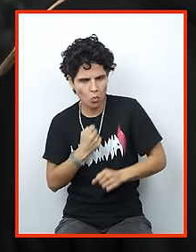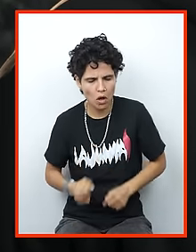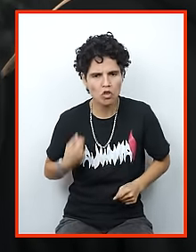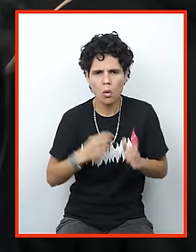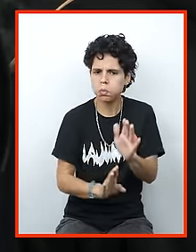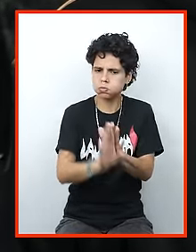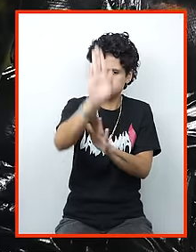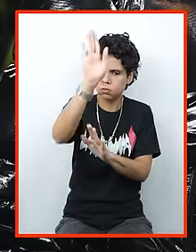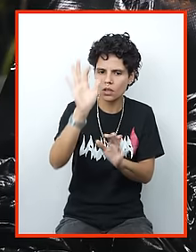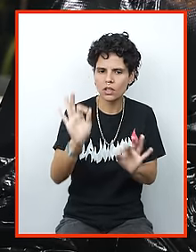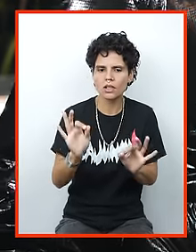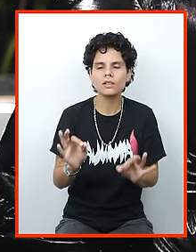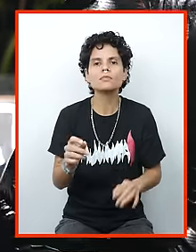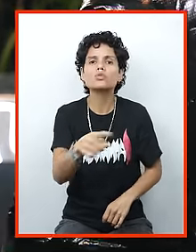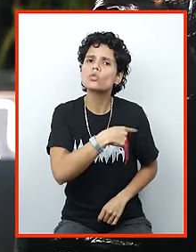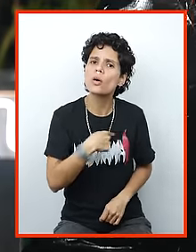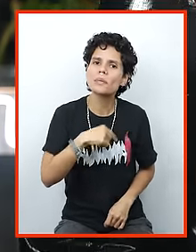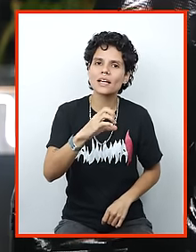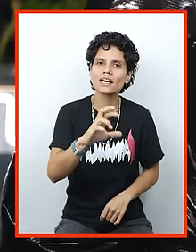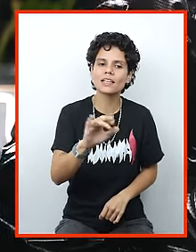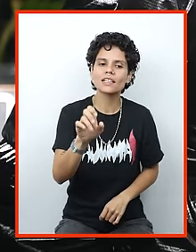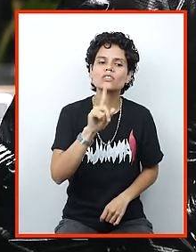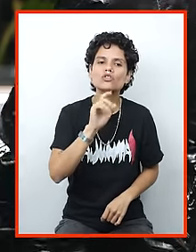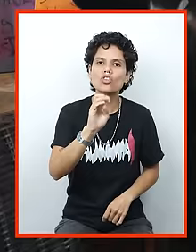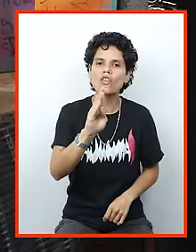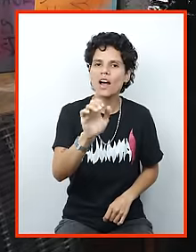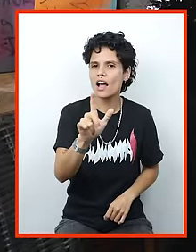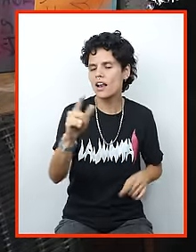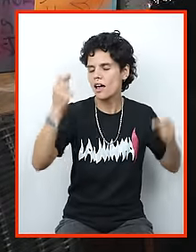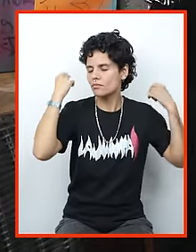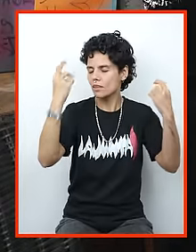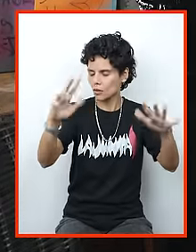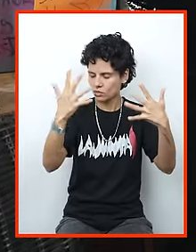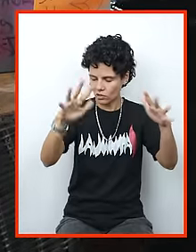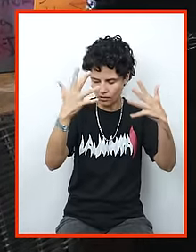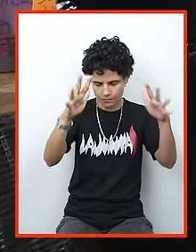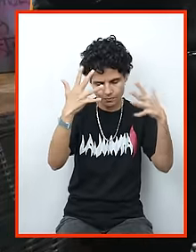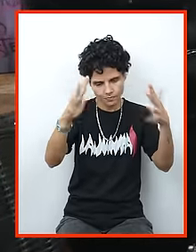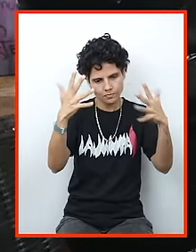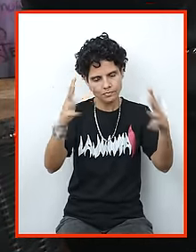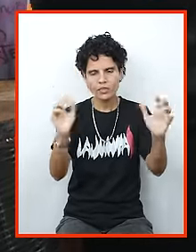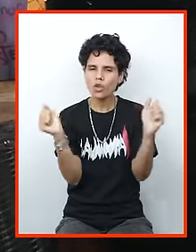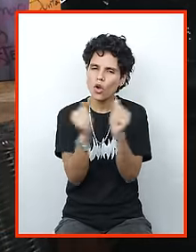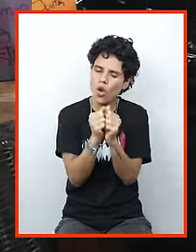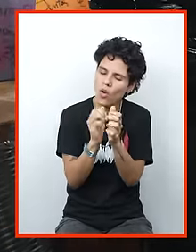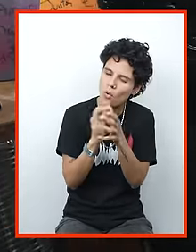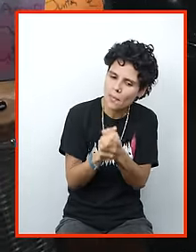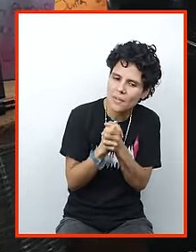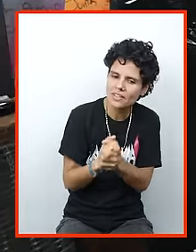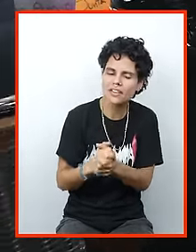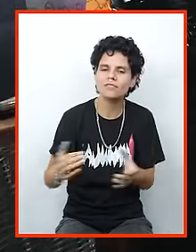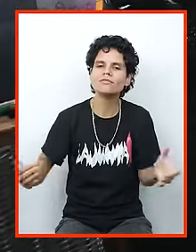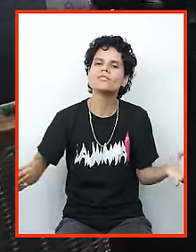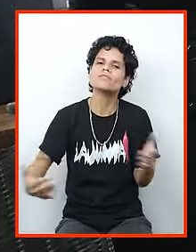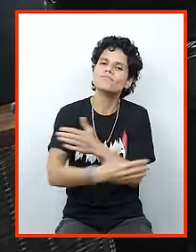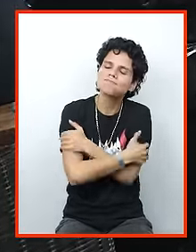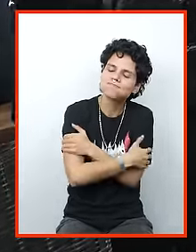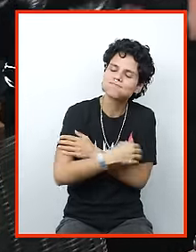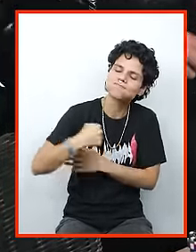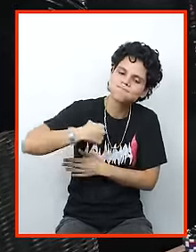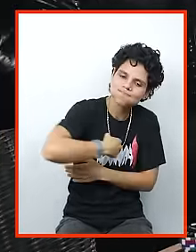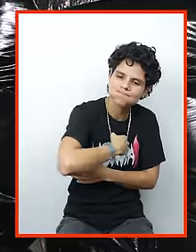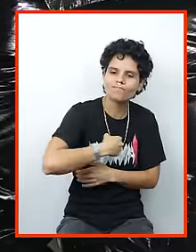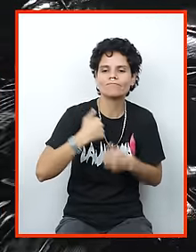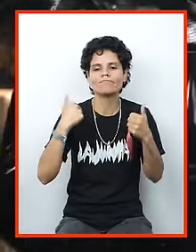que en eso estamos, po. ¿Cuál es tu nombre? Cristóbal. Cristóbal. Un aplauso para Cristóbal. this partner de Easy Kid.